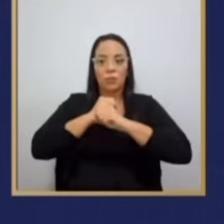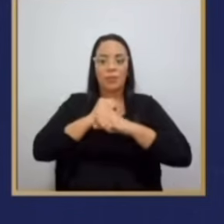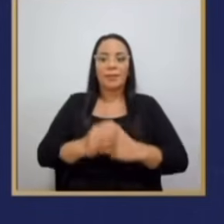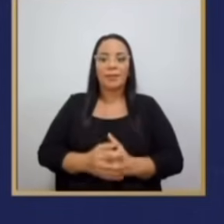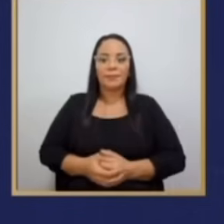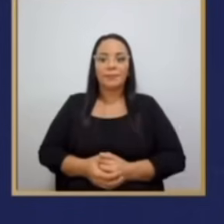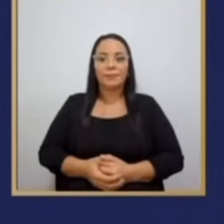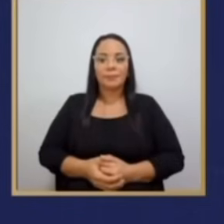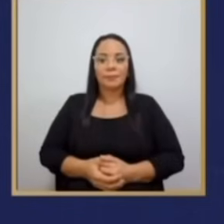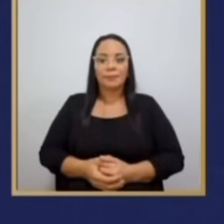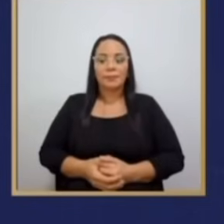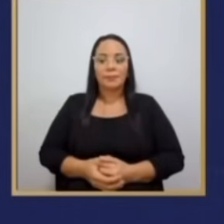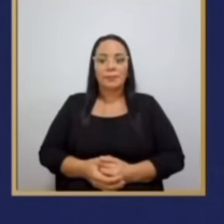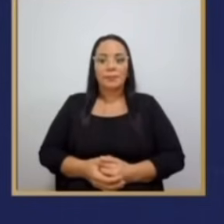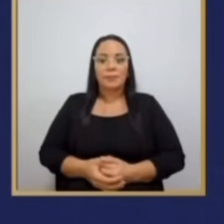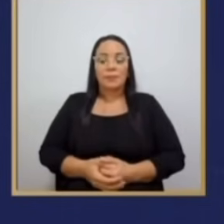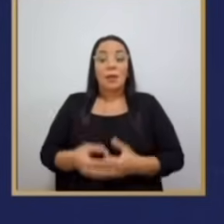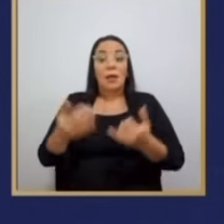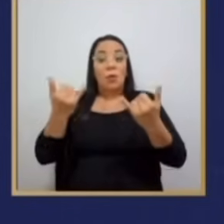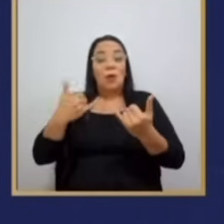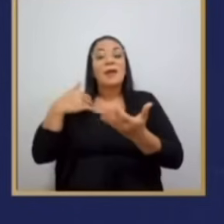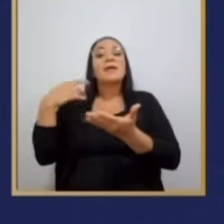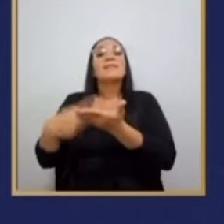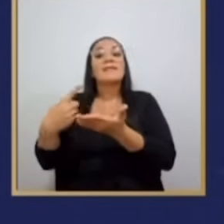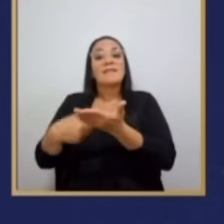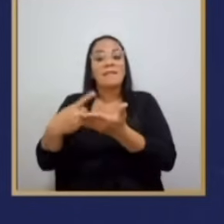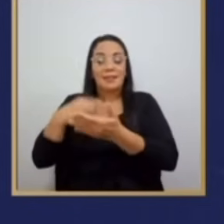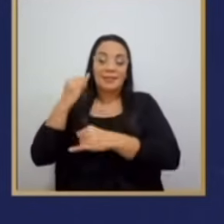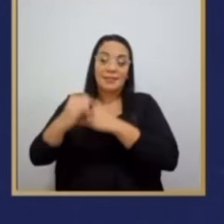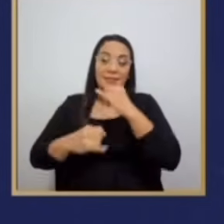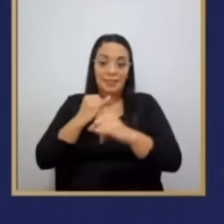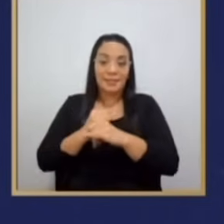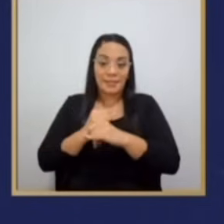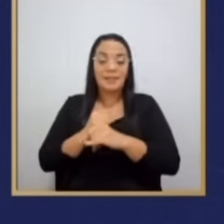Hay un debate internacional sobre los métodos